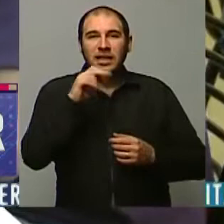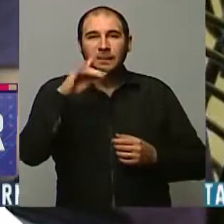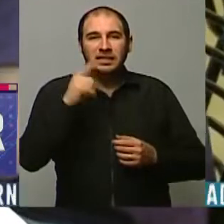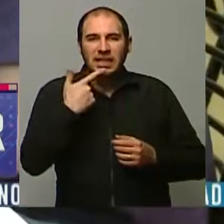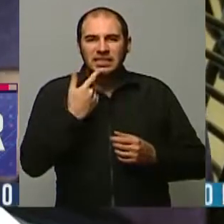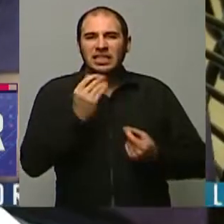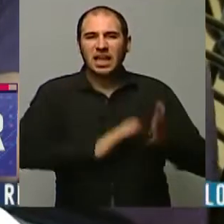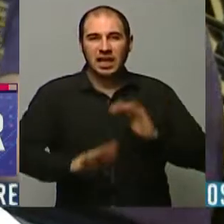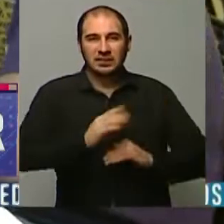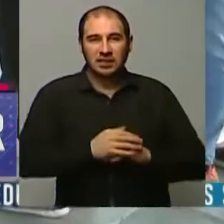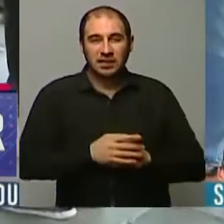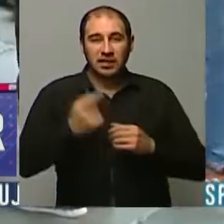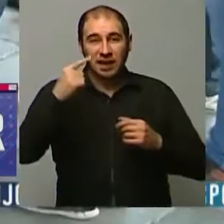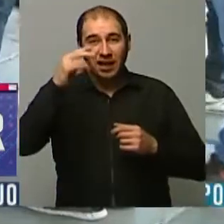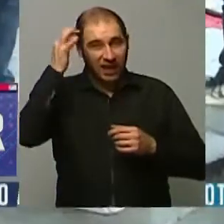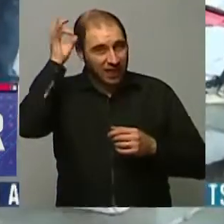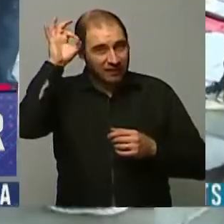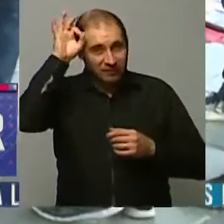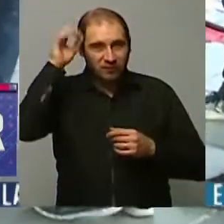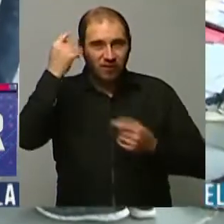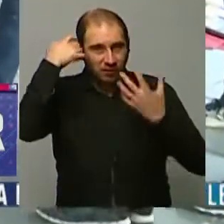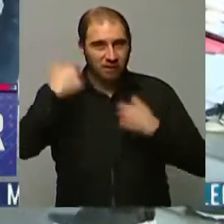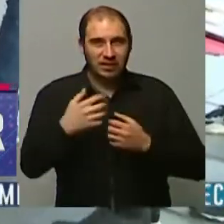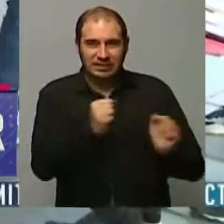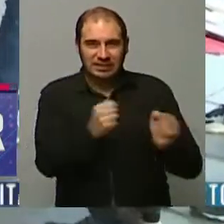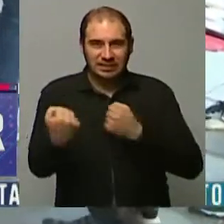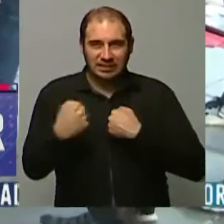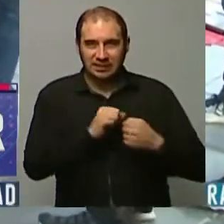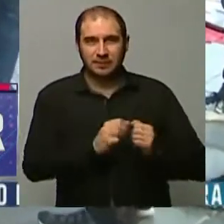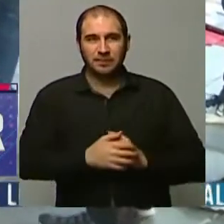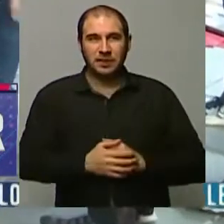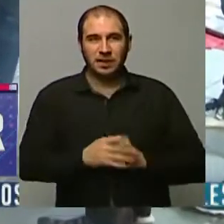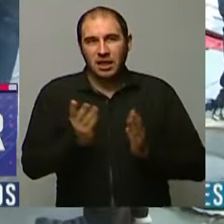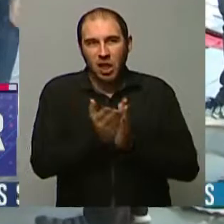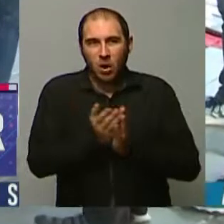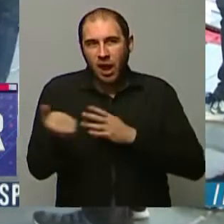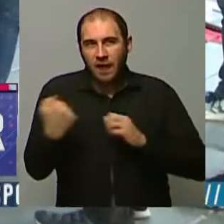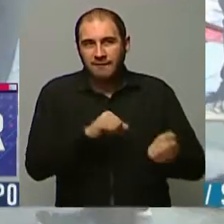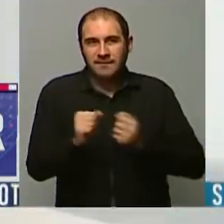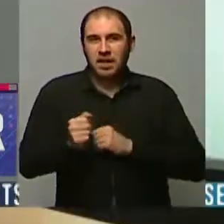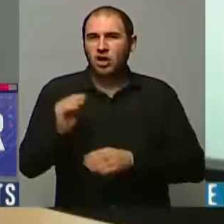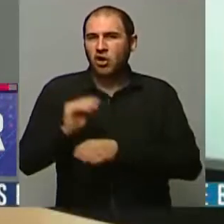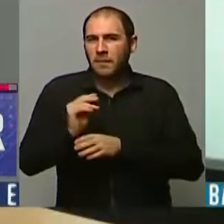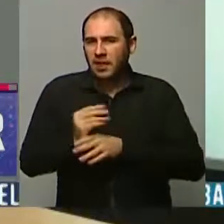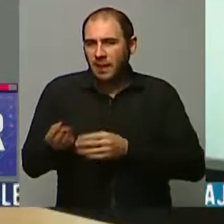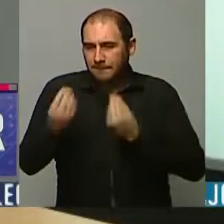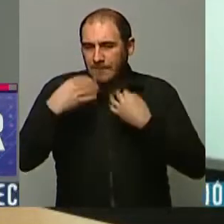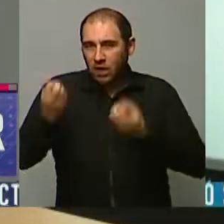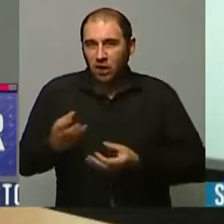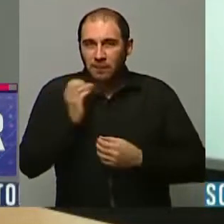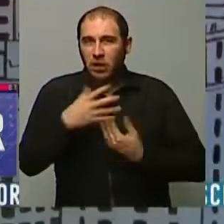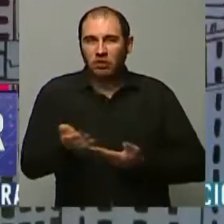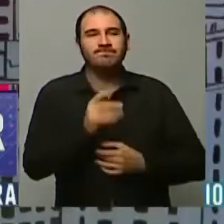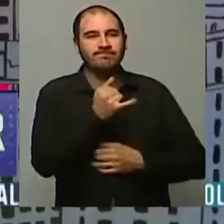B? Actúan sobre el sistema nervioso, que están bastante nerviosos los chicos con el estudio. O sea, alimentos más nutritivos. Alimentos